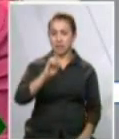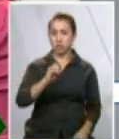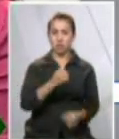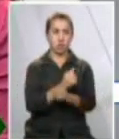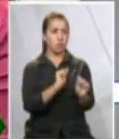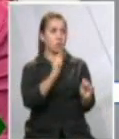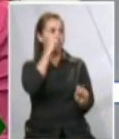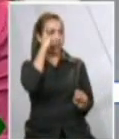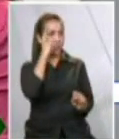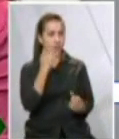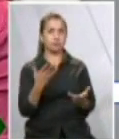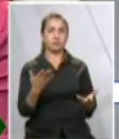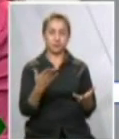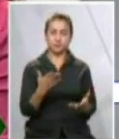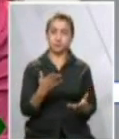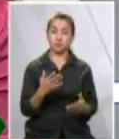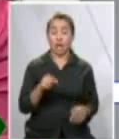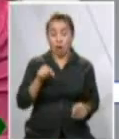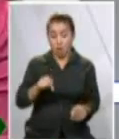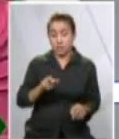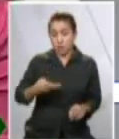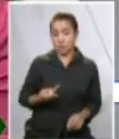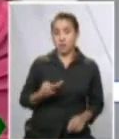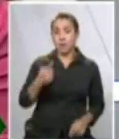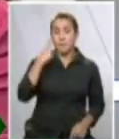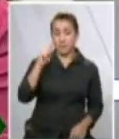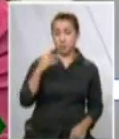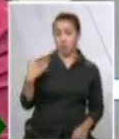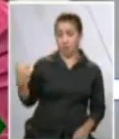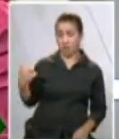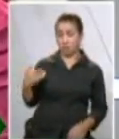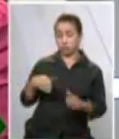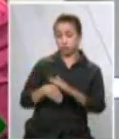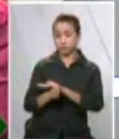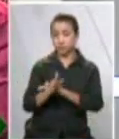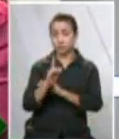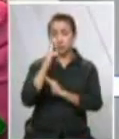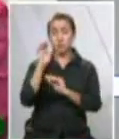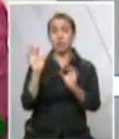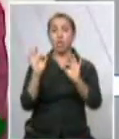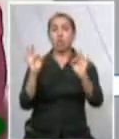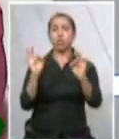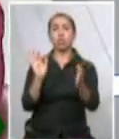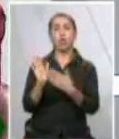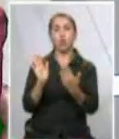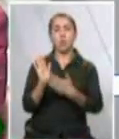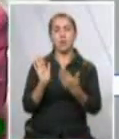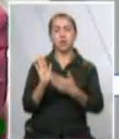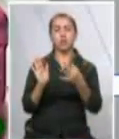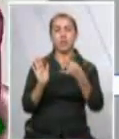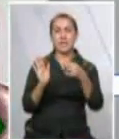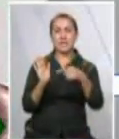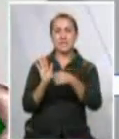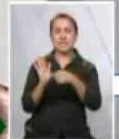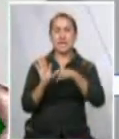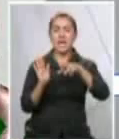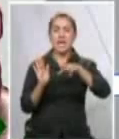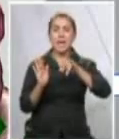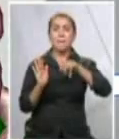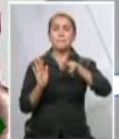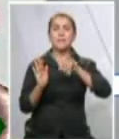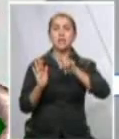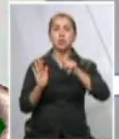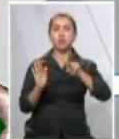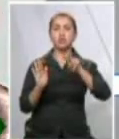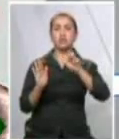cambiado. Culturales ojalá que lo han cambiado, pero y el otro día salió en un documento que salió también, decía la palabra y yo,